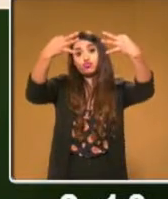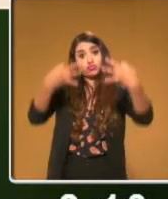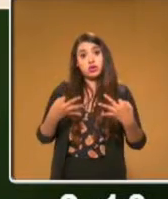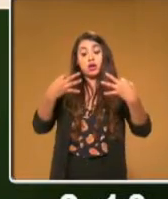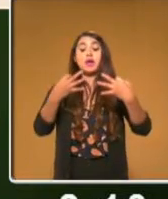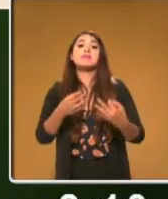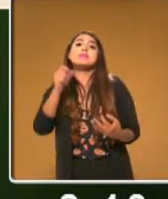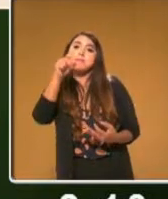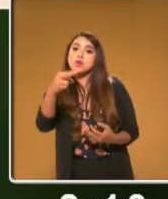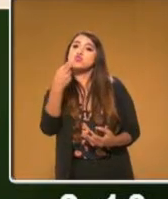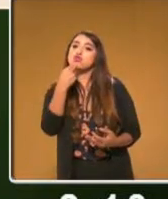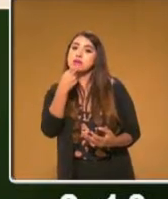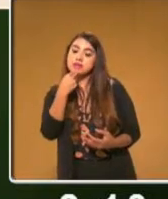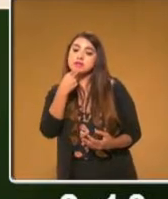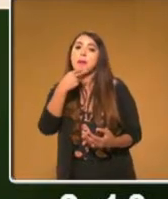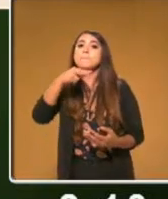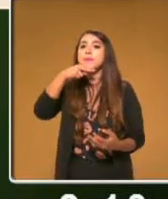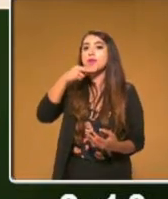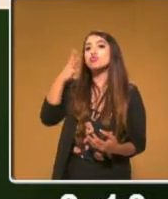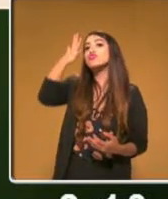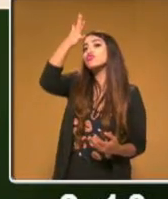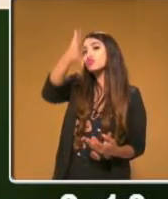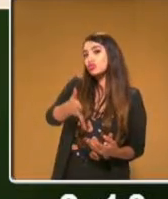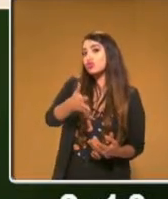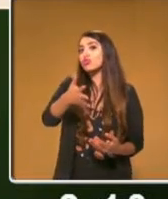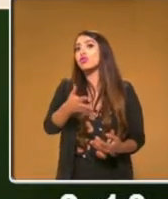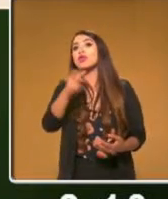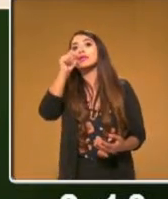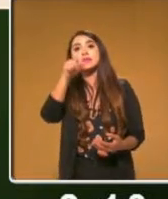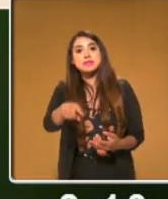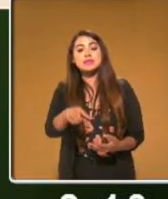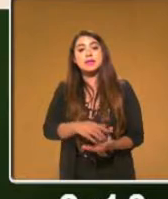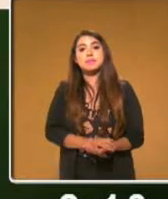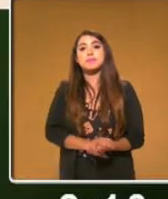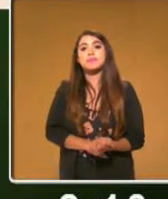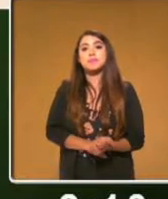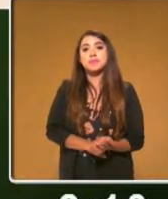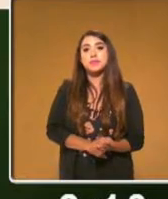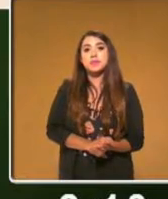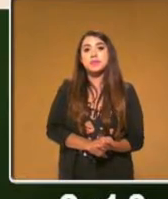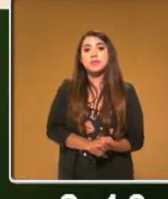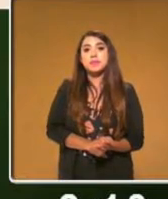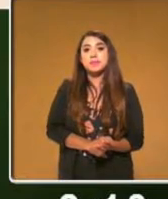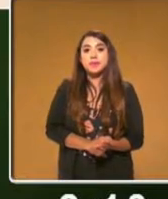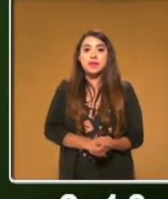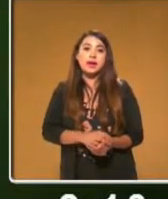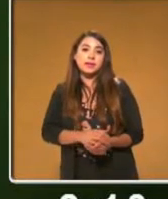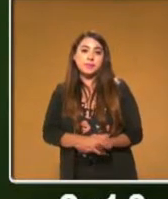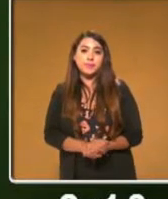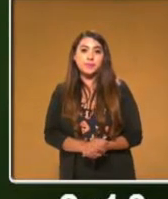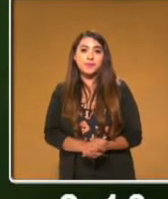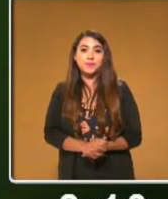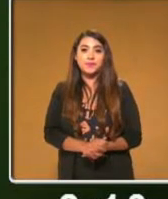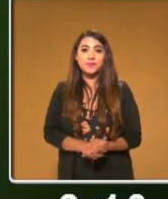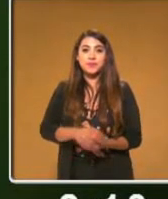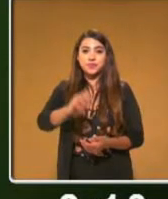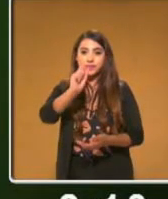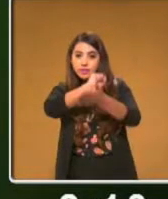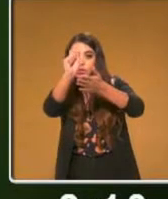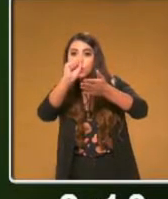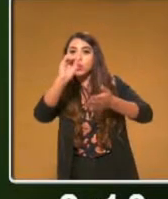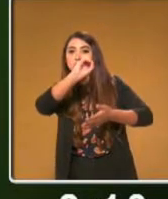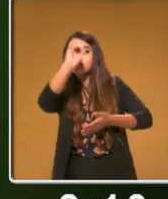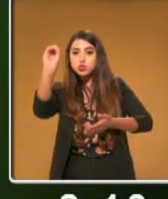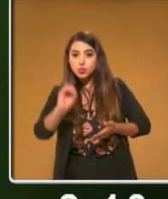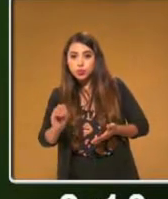de verbos en tiempo futuro y en modo subjuntivo e imperativo. Aquí hay